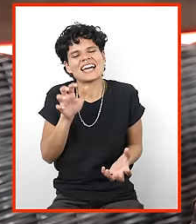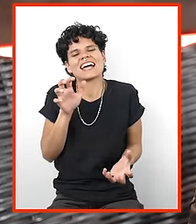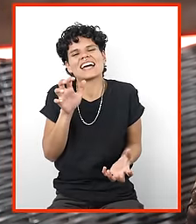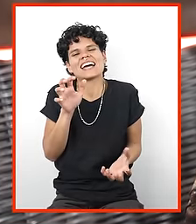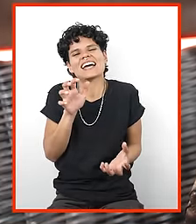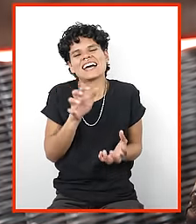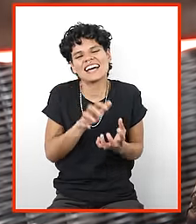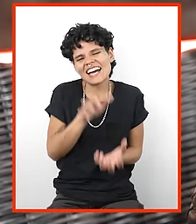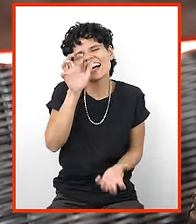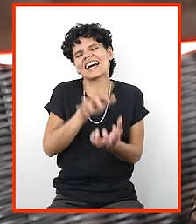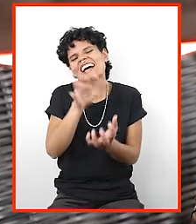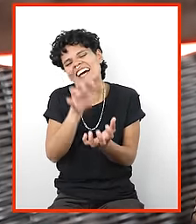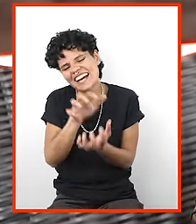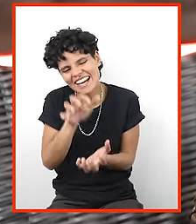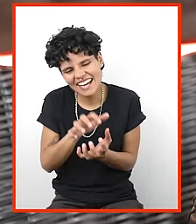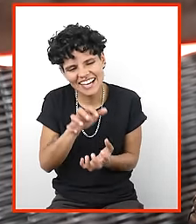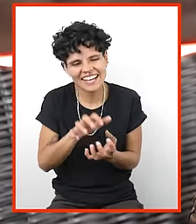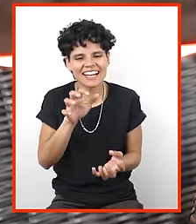¿Eh?